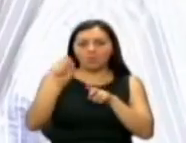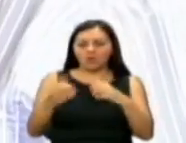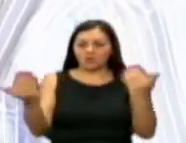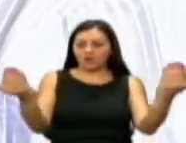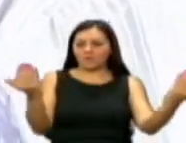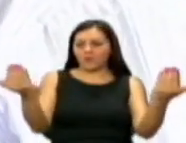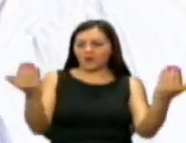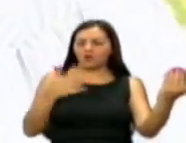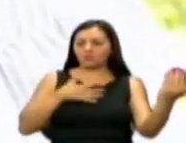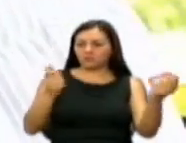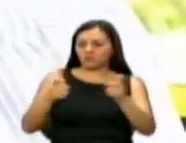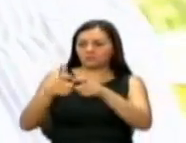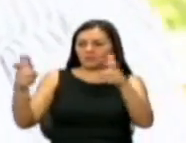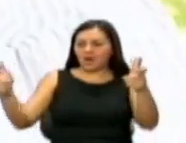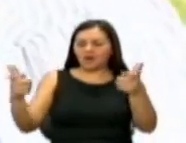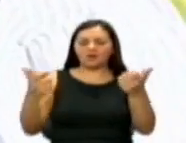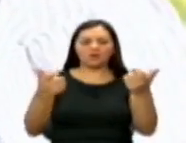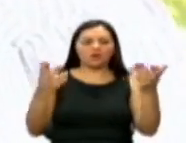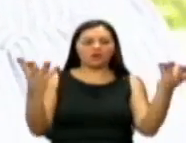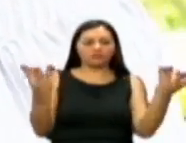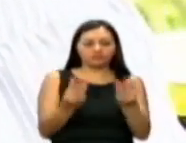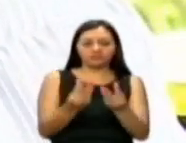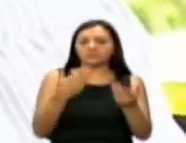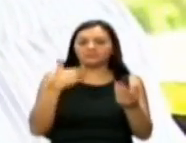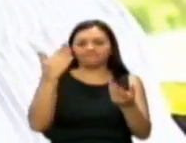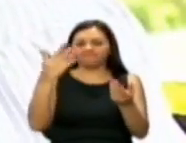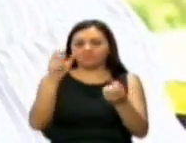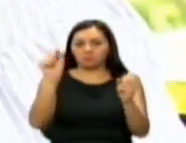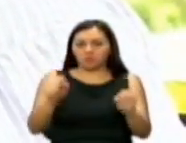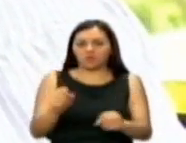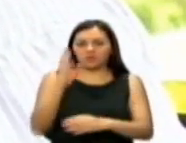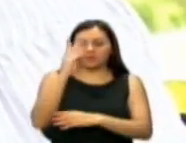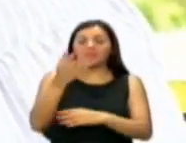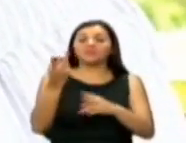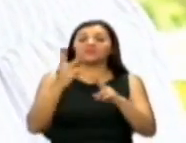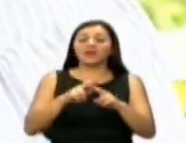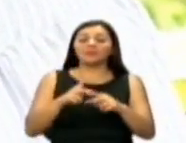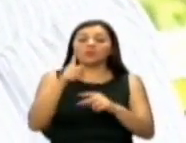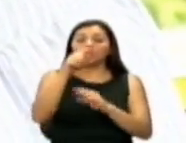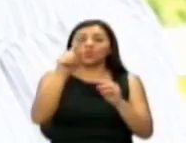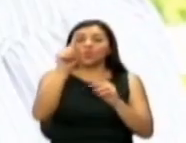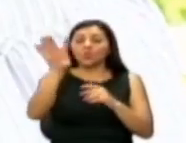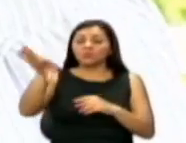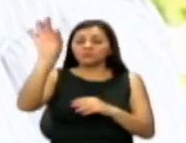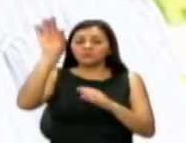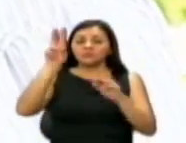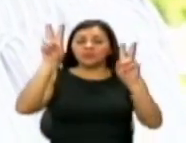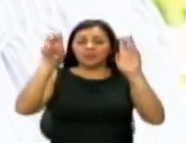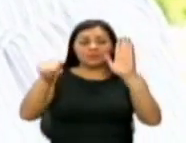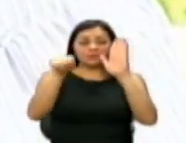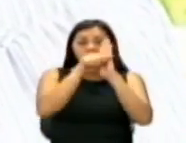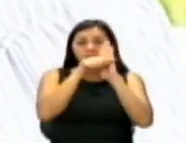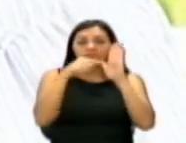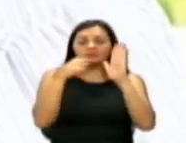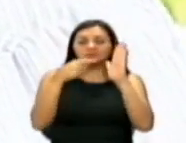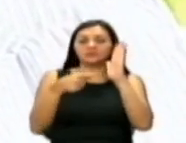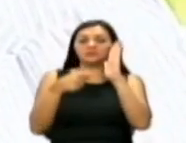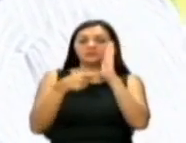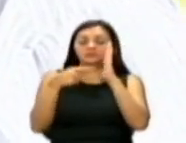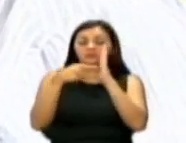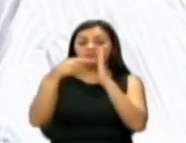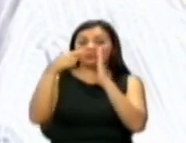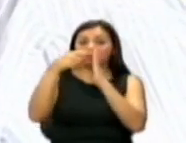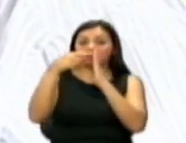usted hablaba de muchos pretextos que hablan, y uno de ellos es las salvaguardias de nuestro país, un país sándwich entre Colombia y